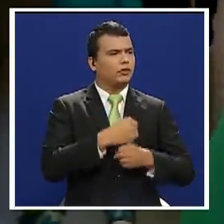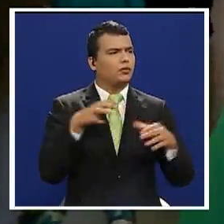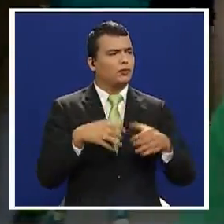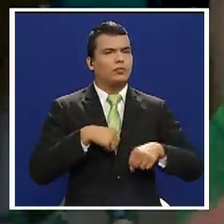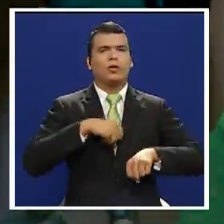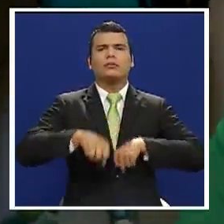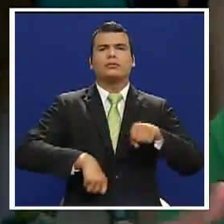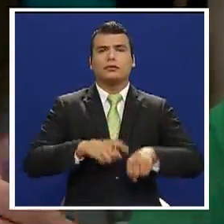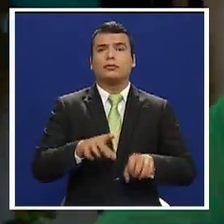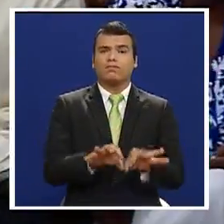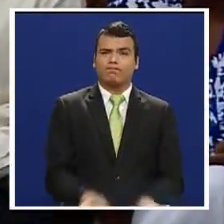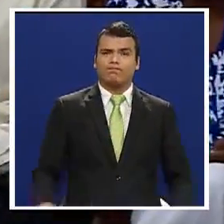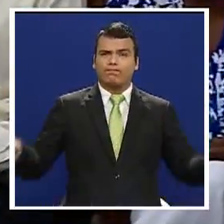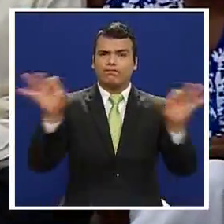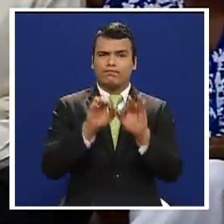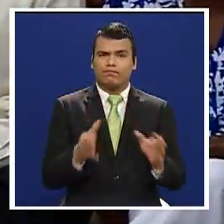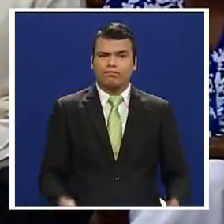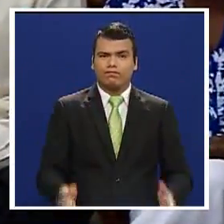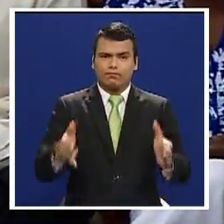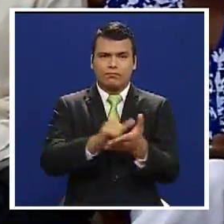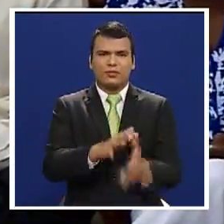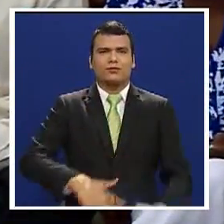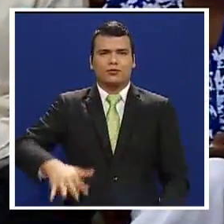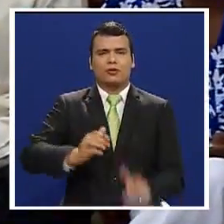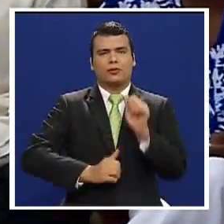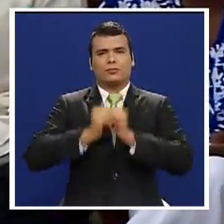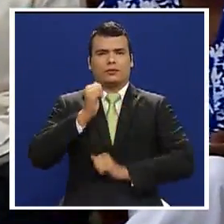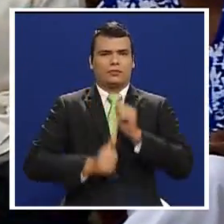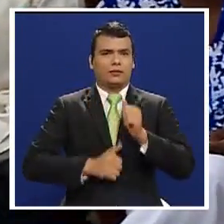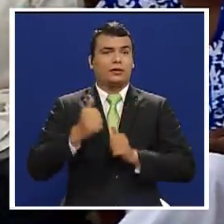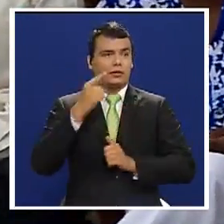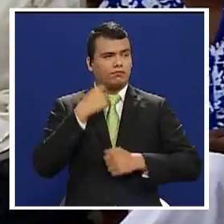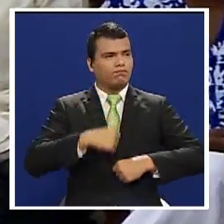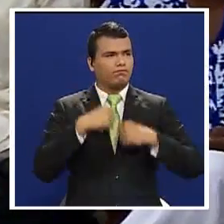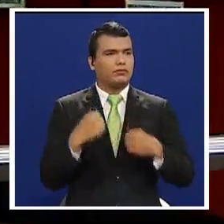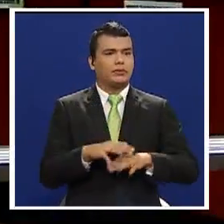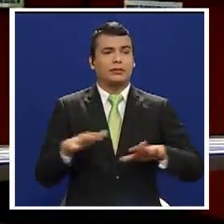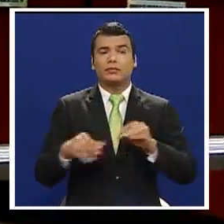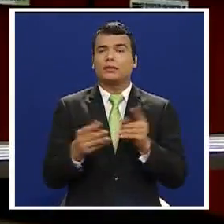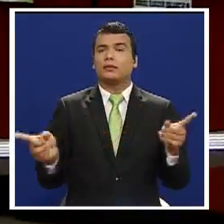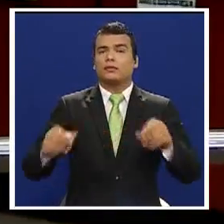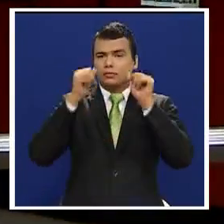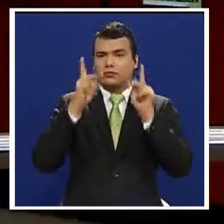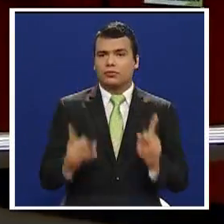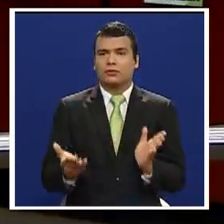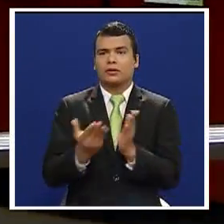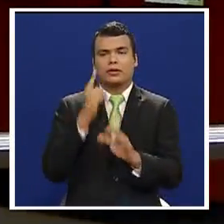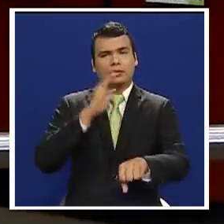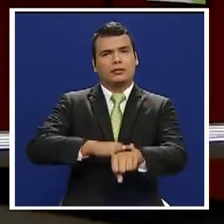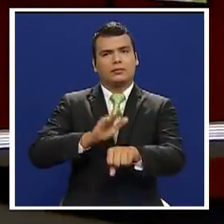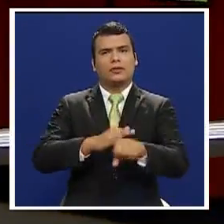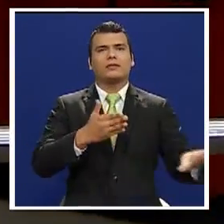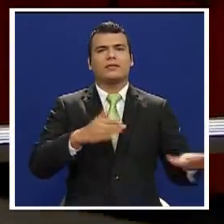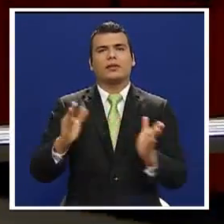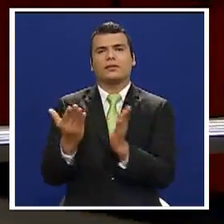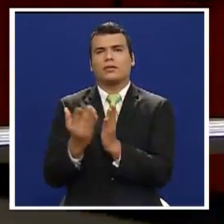sus localidades. Hemos proyectado una vía que es muy importante para el corredor turístico de Yumbo, como es medio de Apa La